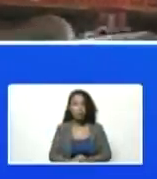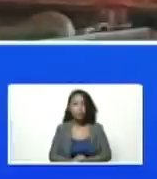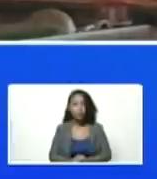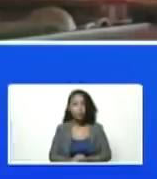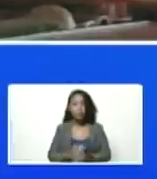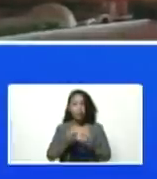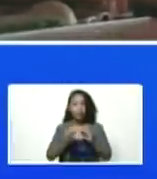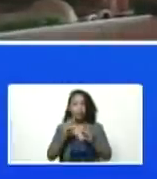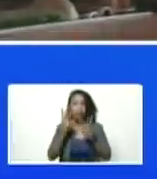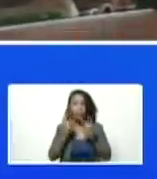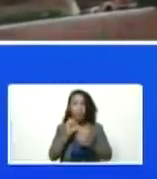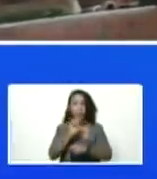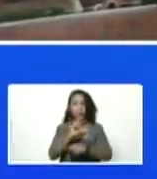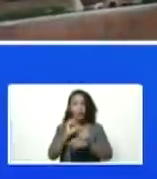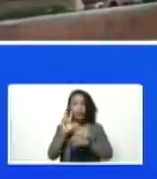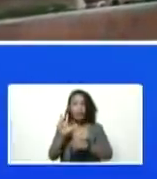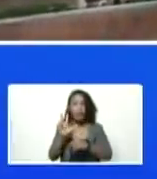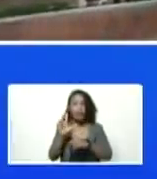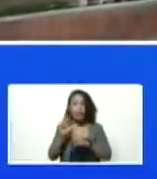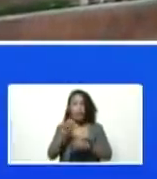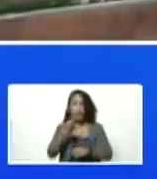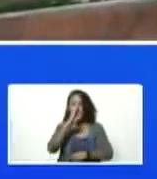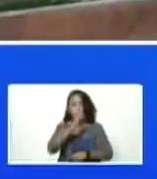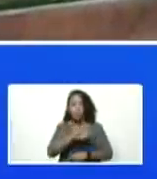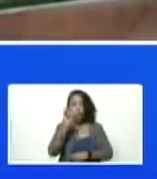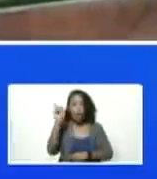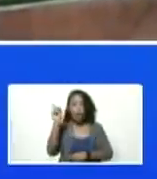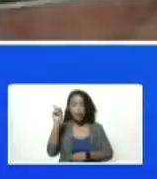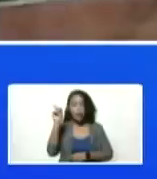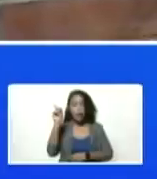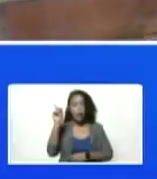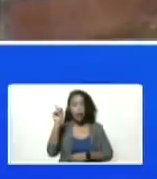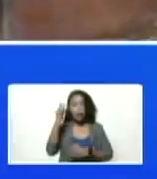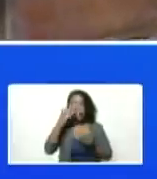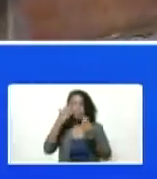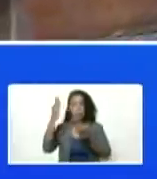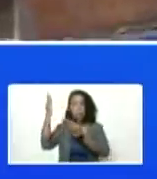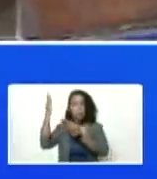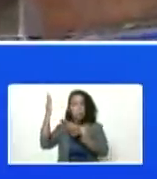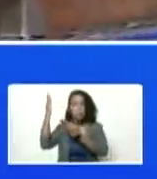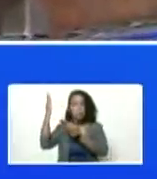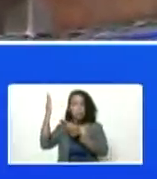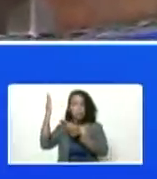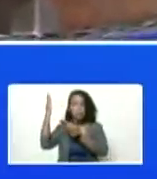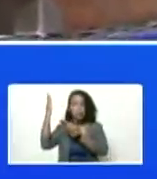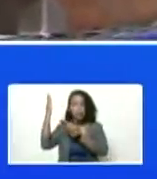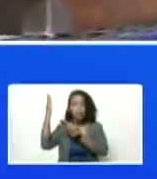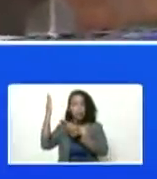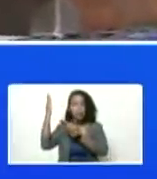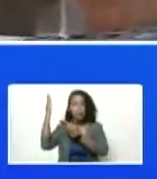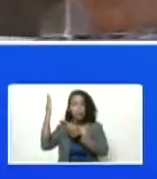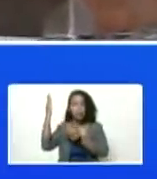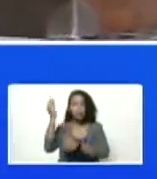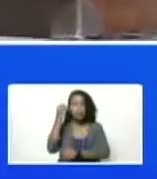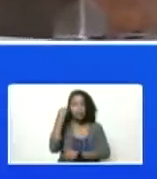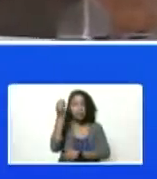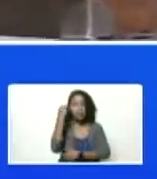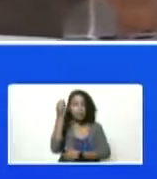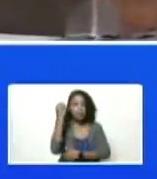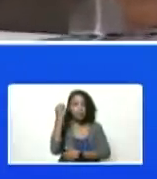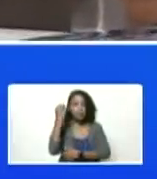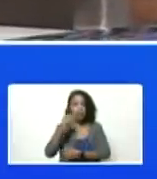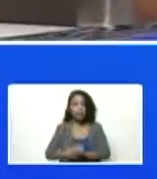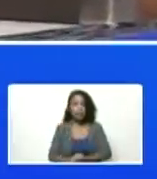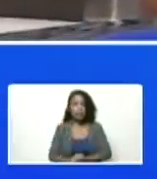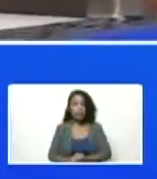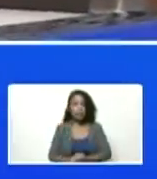Tomás, número 23, la dirección en París, donde hace más de 200 años se hicieron estas